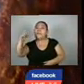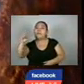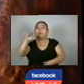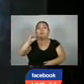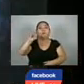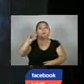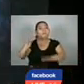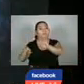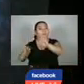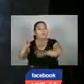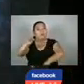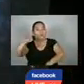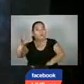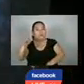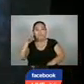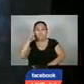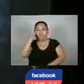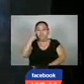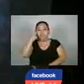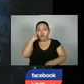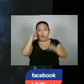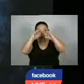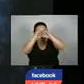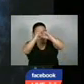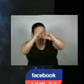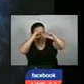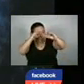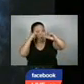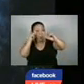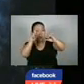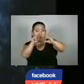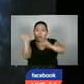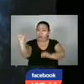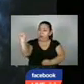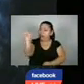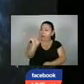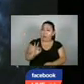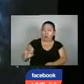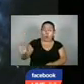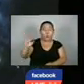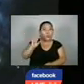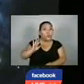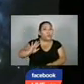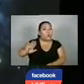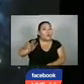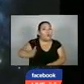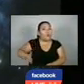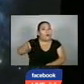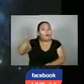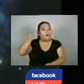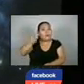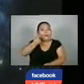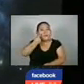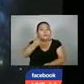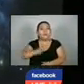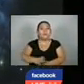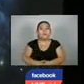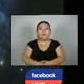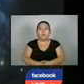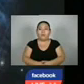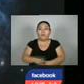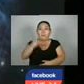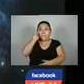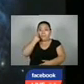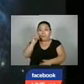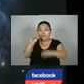0723. Esta es la imagen infrarroja más profunda y nítida jamás tomada del universo primitivo. Las galaxias que se ven